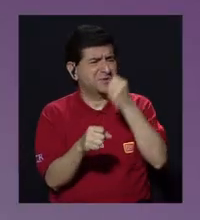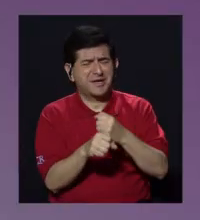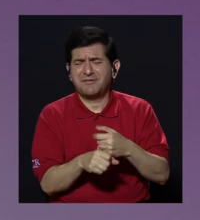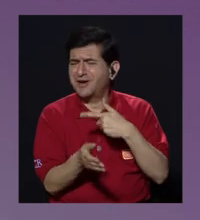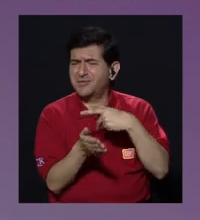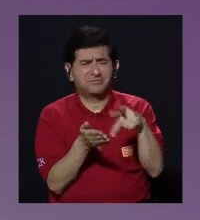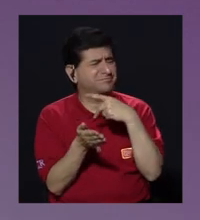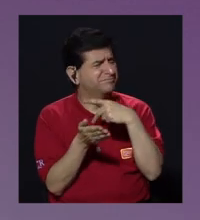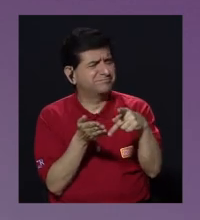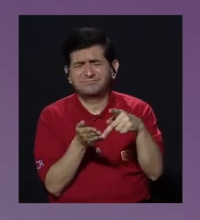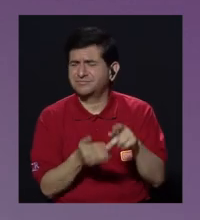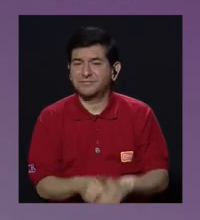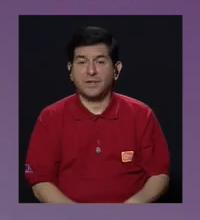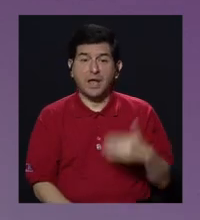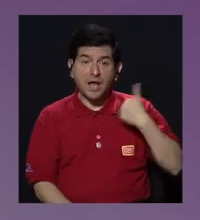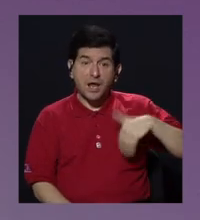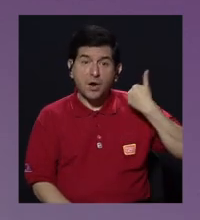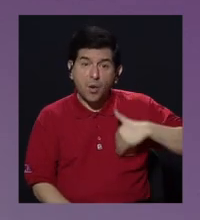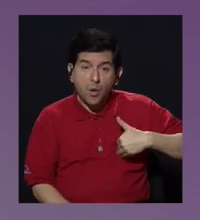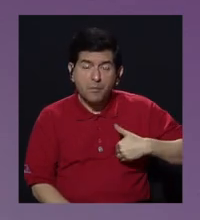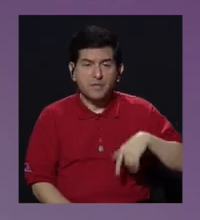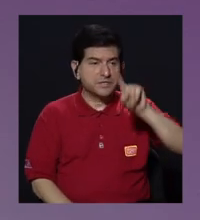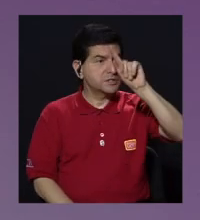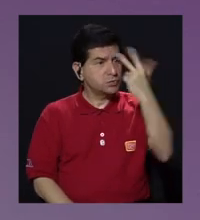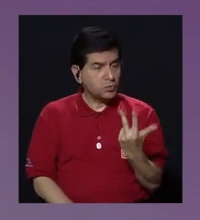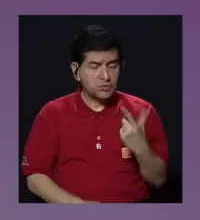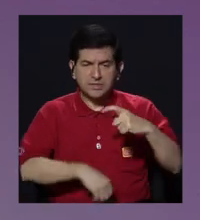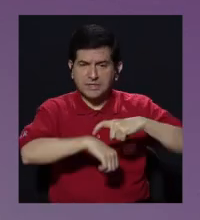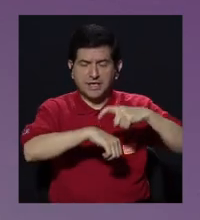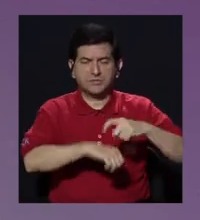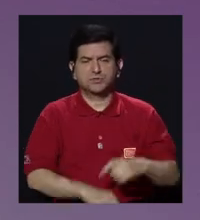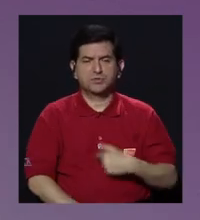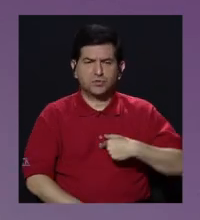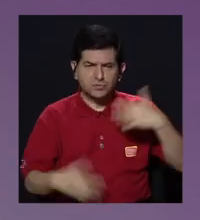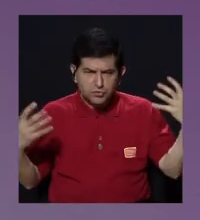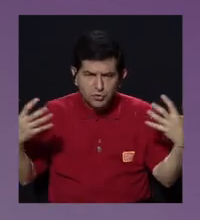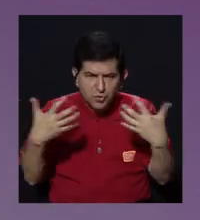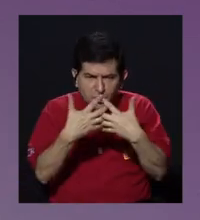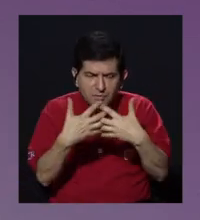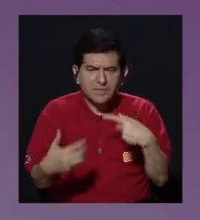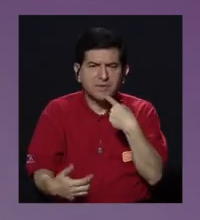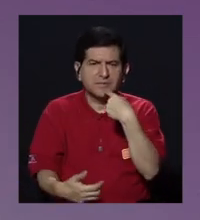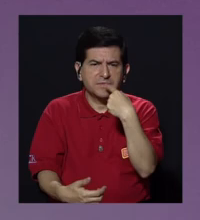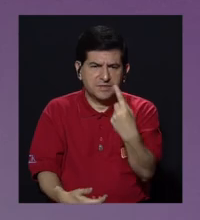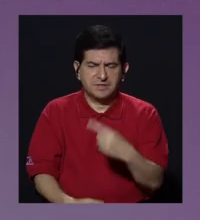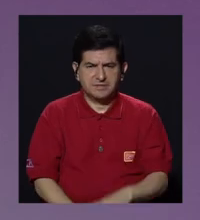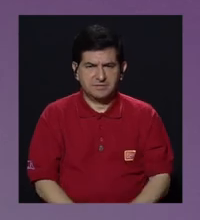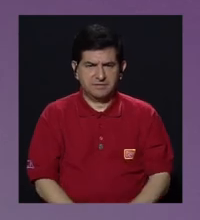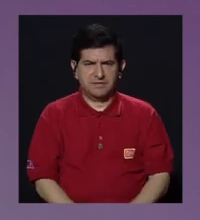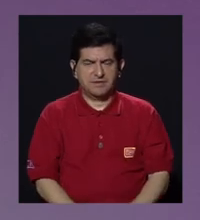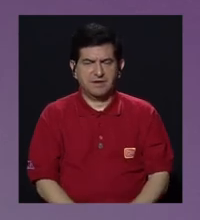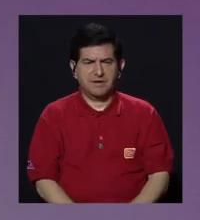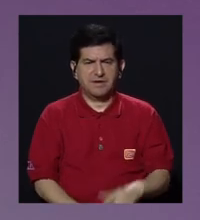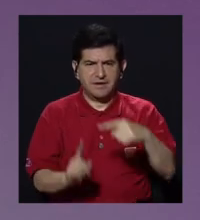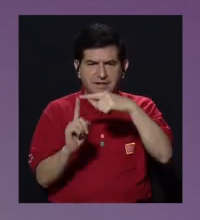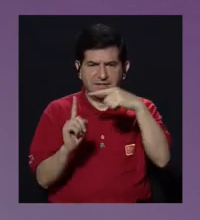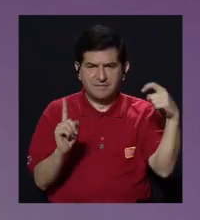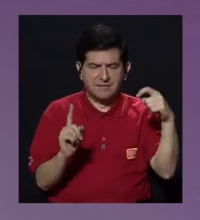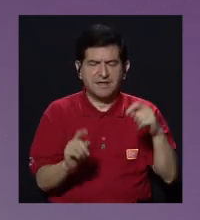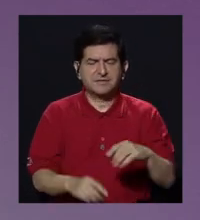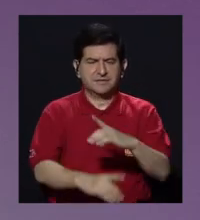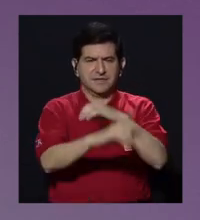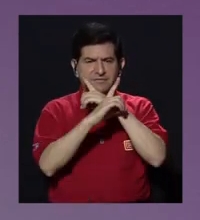caso de los hombres, es un tercio de este tiempo. Quisiera complementar todo lo que está planteando desde la Defensoría hacia